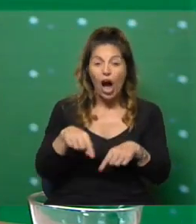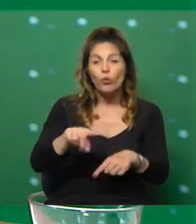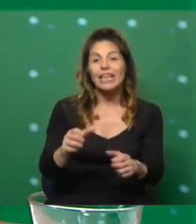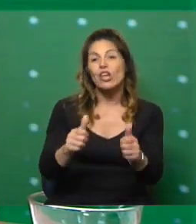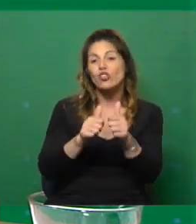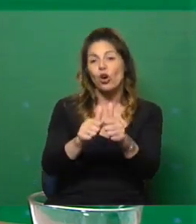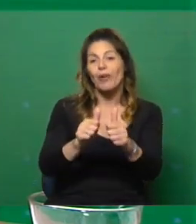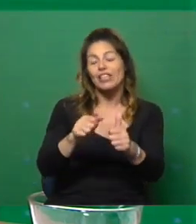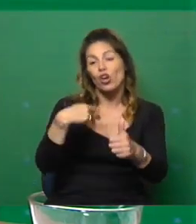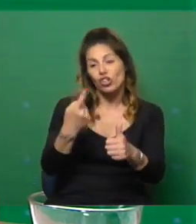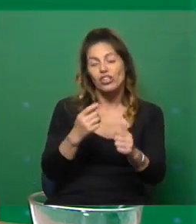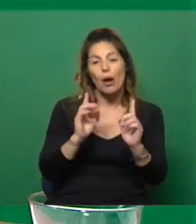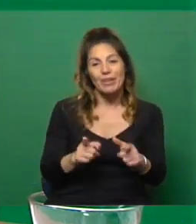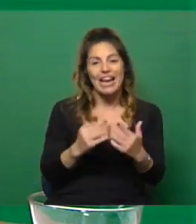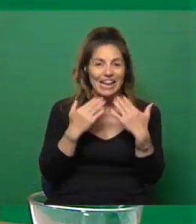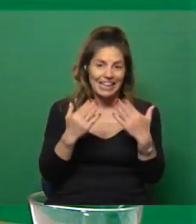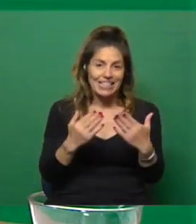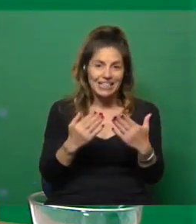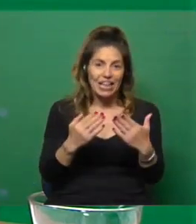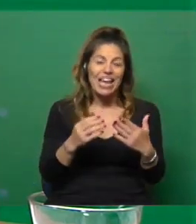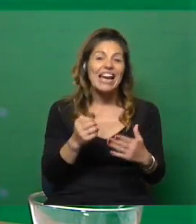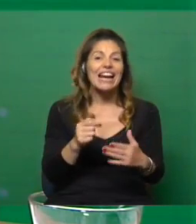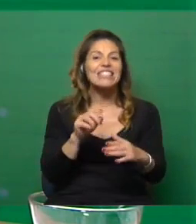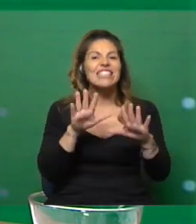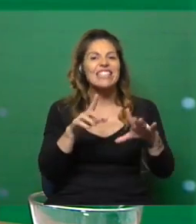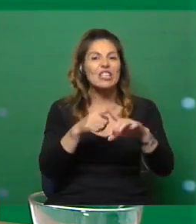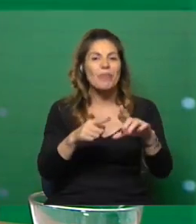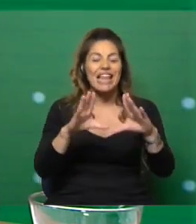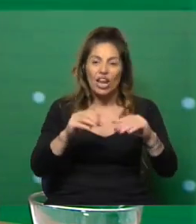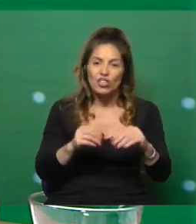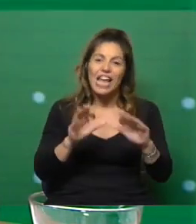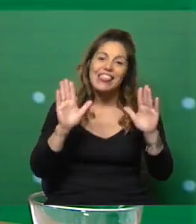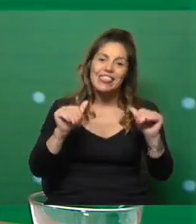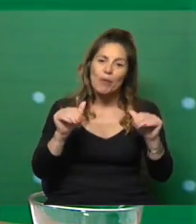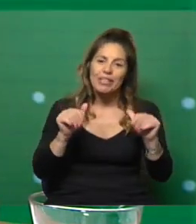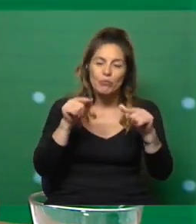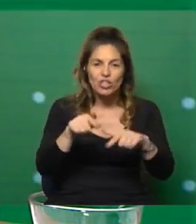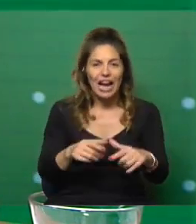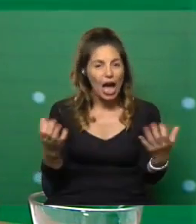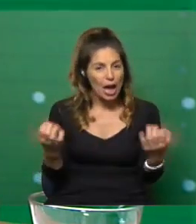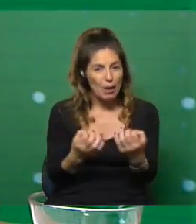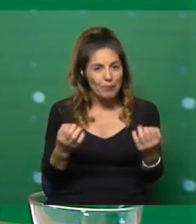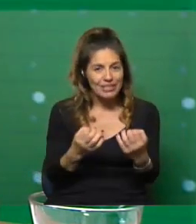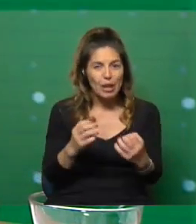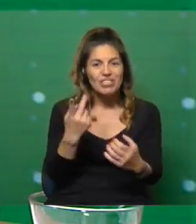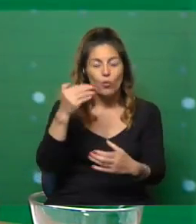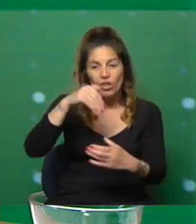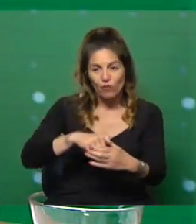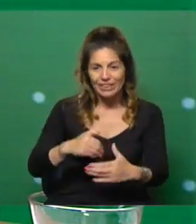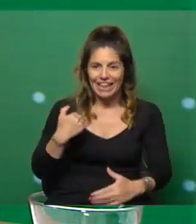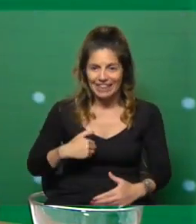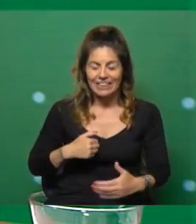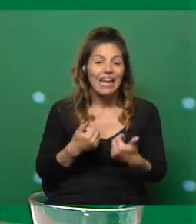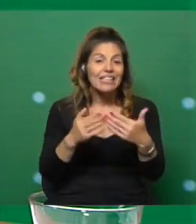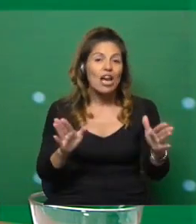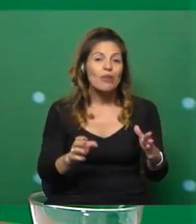acompañaron del otro lado también Muchísimas gracias nosotros siendo casi las 10:30 de la noche nos despedimos de esta transmisión por el balot de Argentina se